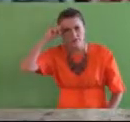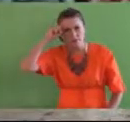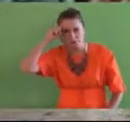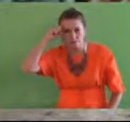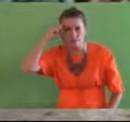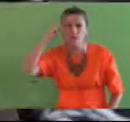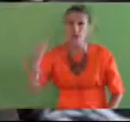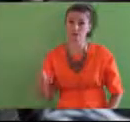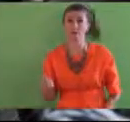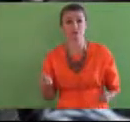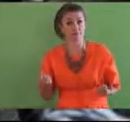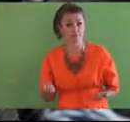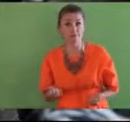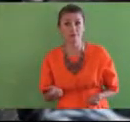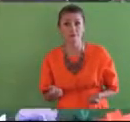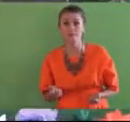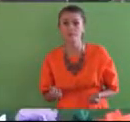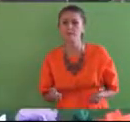necesito